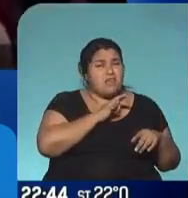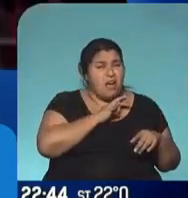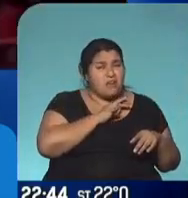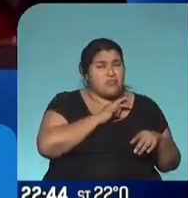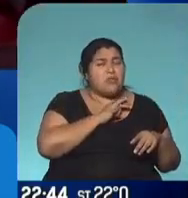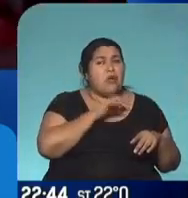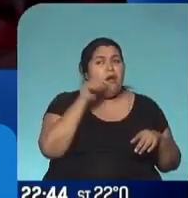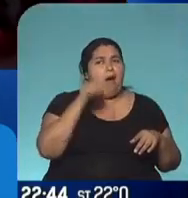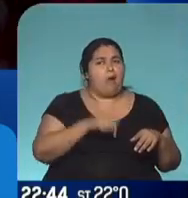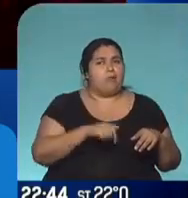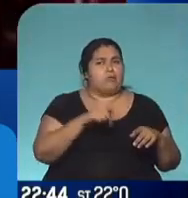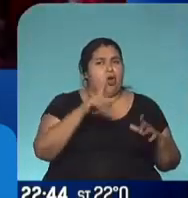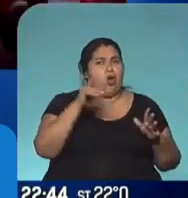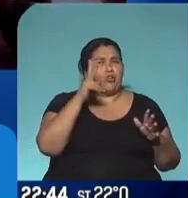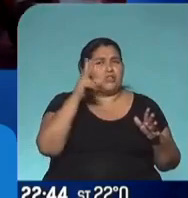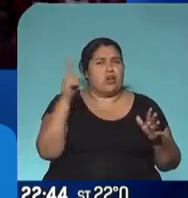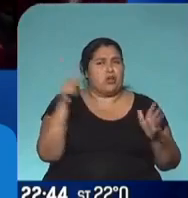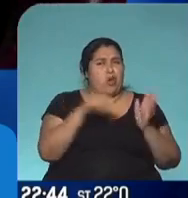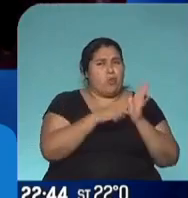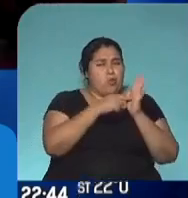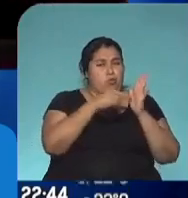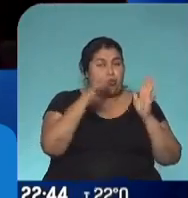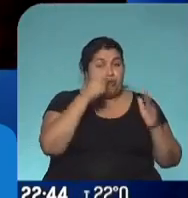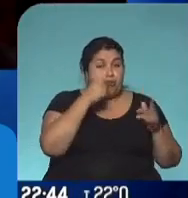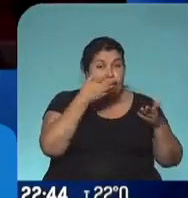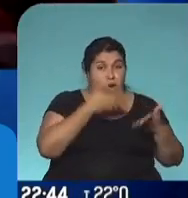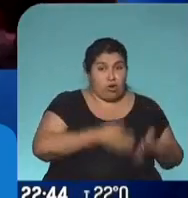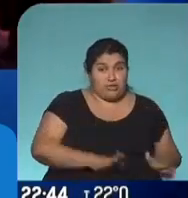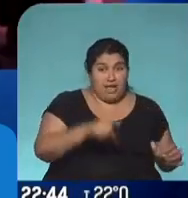hoy es de 82.5. Es decir, un francés que nace hoy